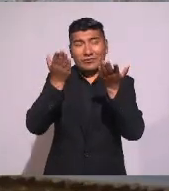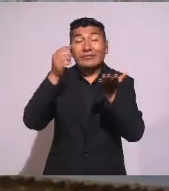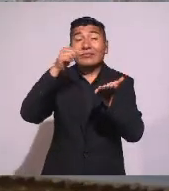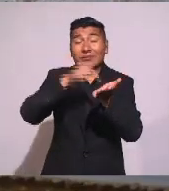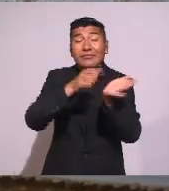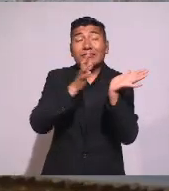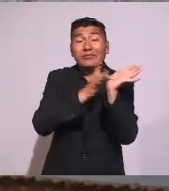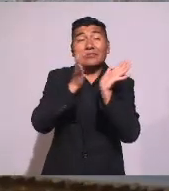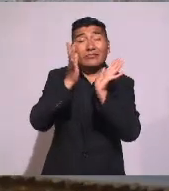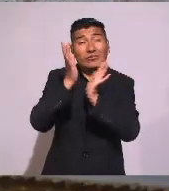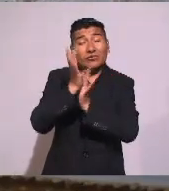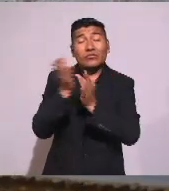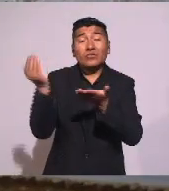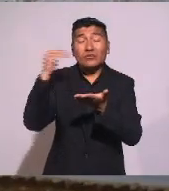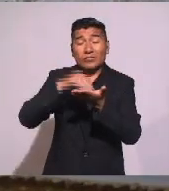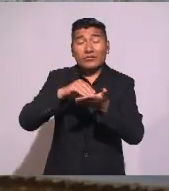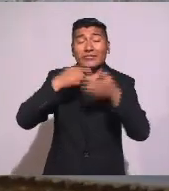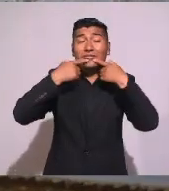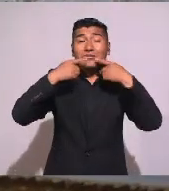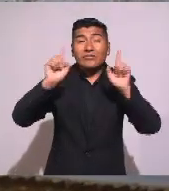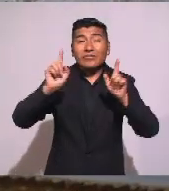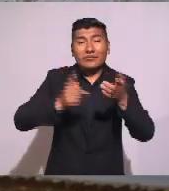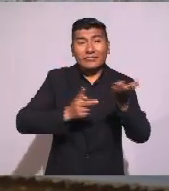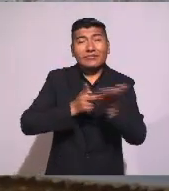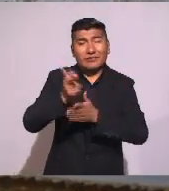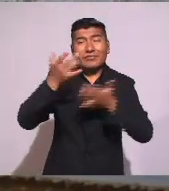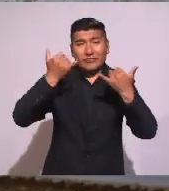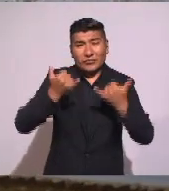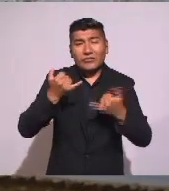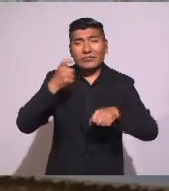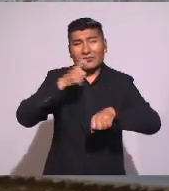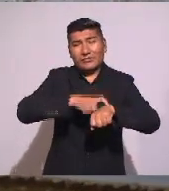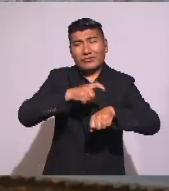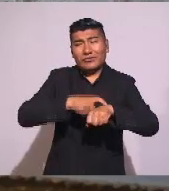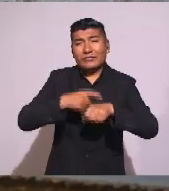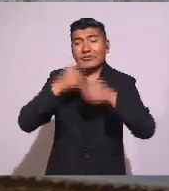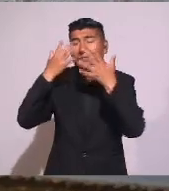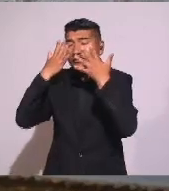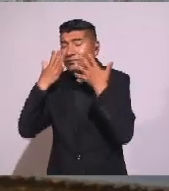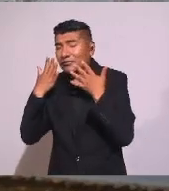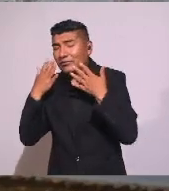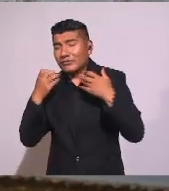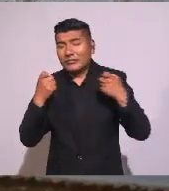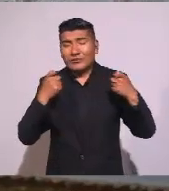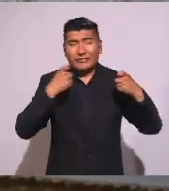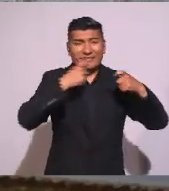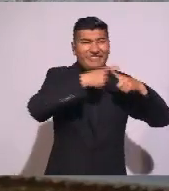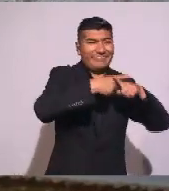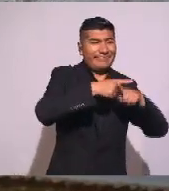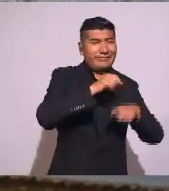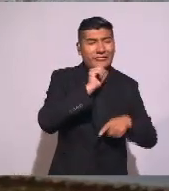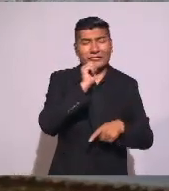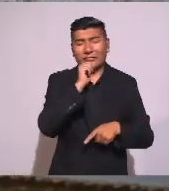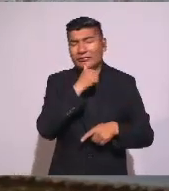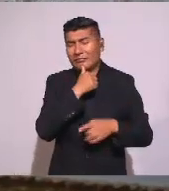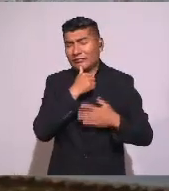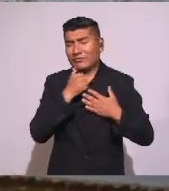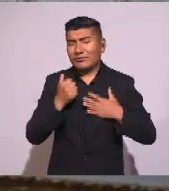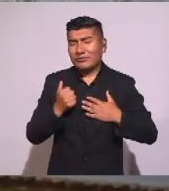jesús nos lanza de nuevo a la vida real entre penas contradicciones y dolores